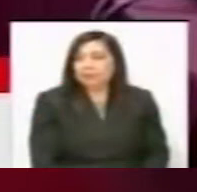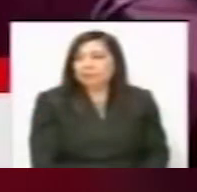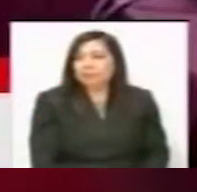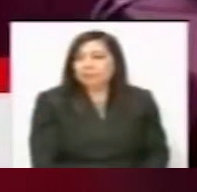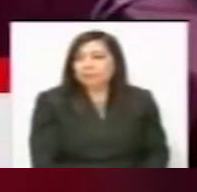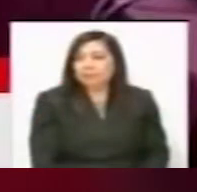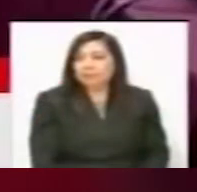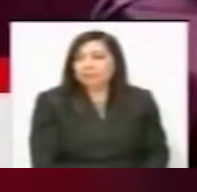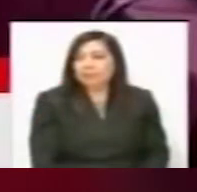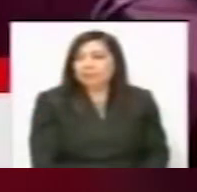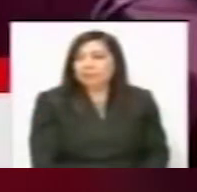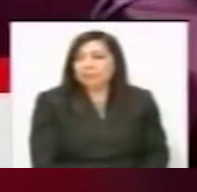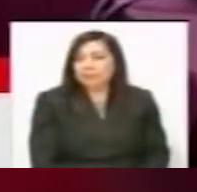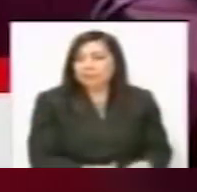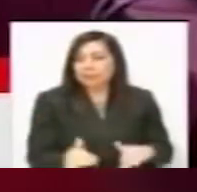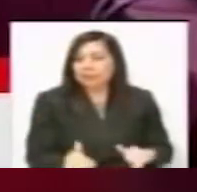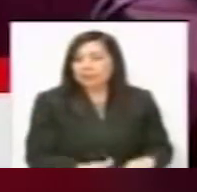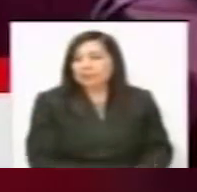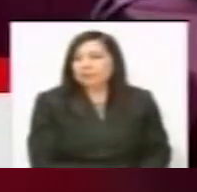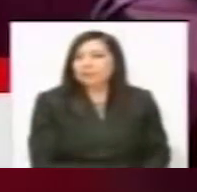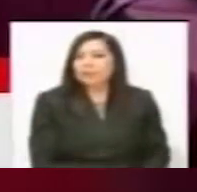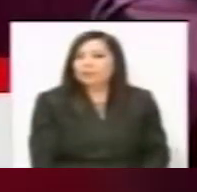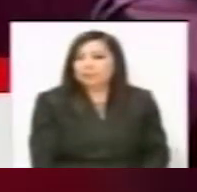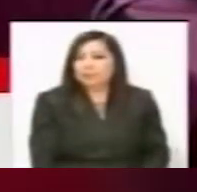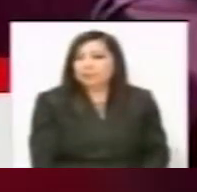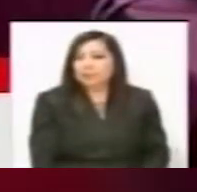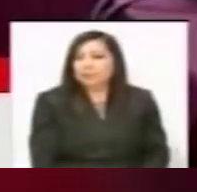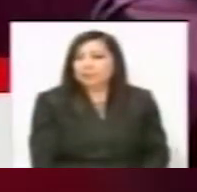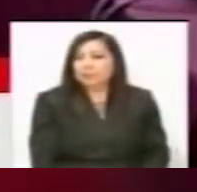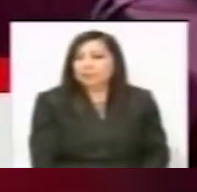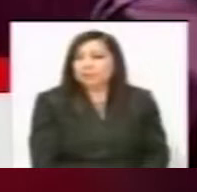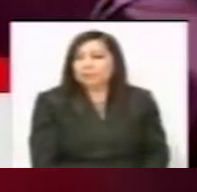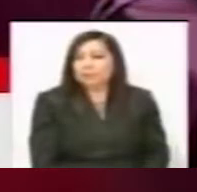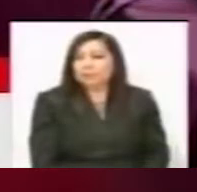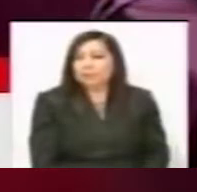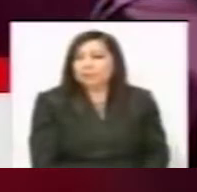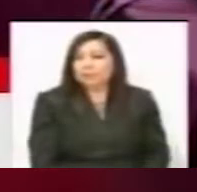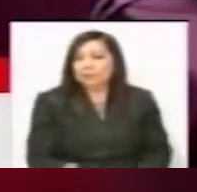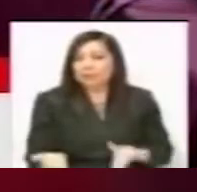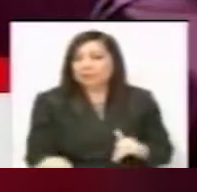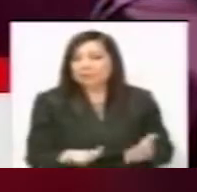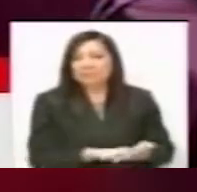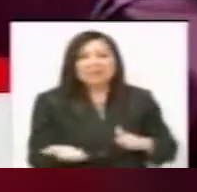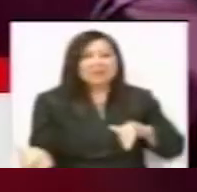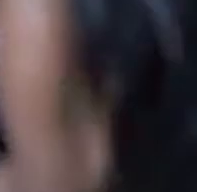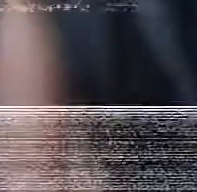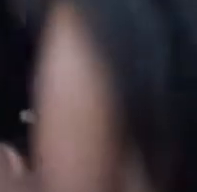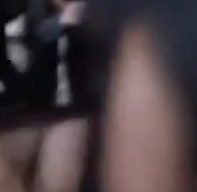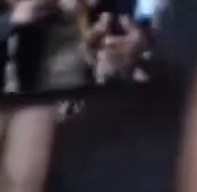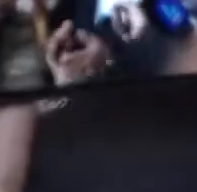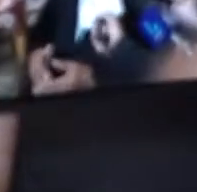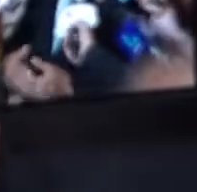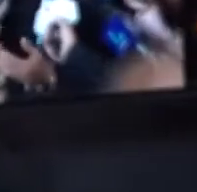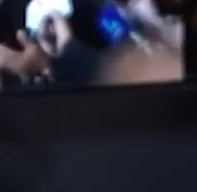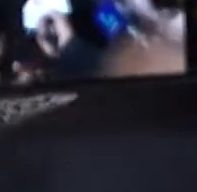Yo estoy a favor del archivamiento y dirimo que se archive este expediente.